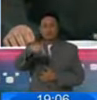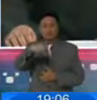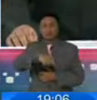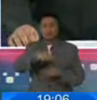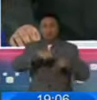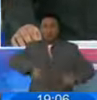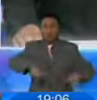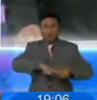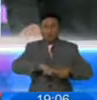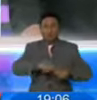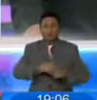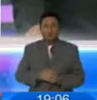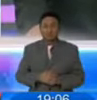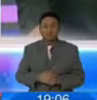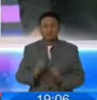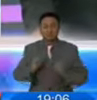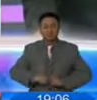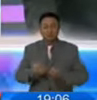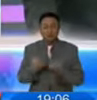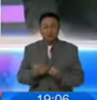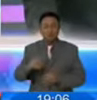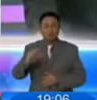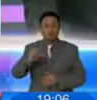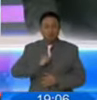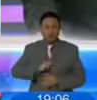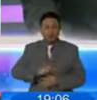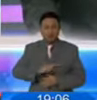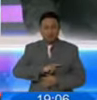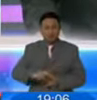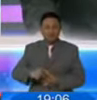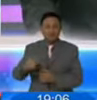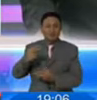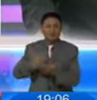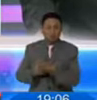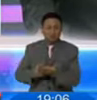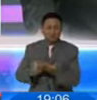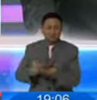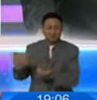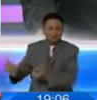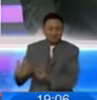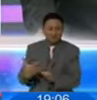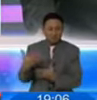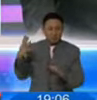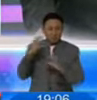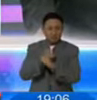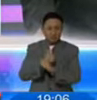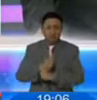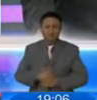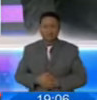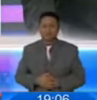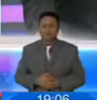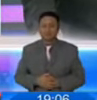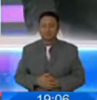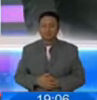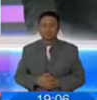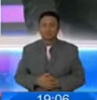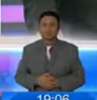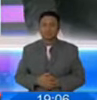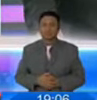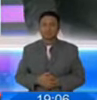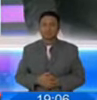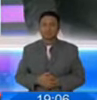lugar, en el Palacio de Carondelet, y nos tiene detalles de estas reuniones. Adelante, Adriana, buenas noches.